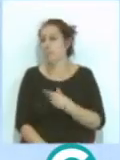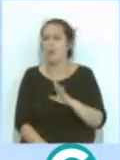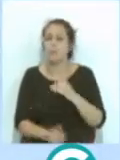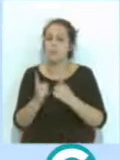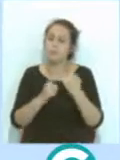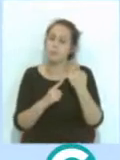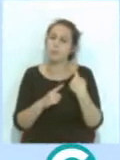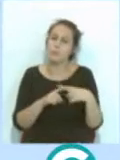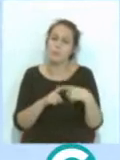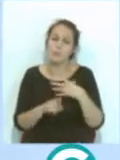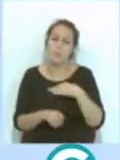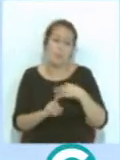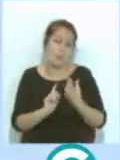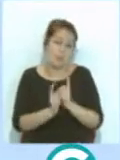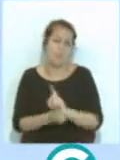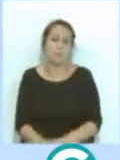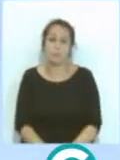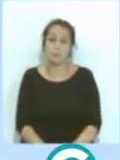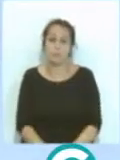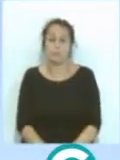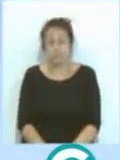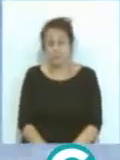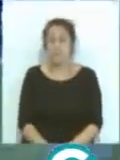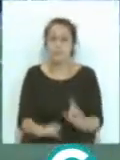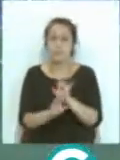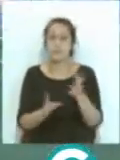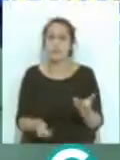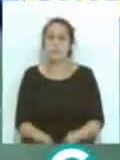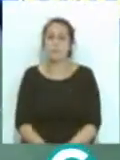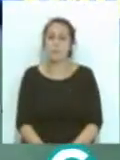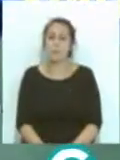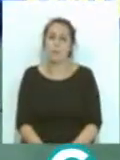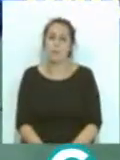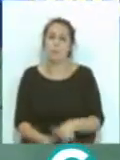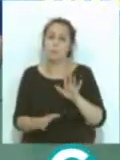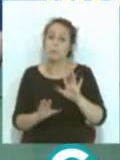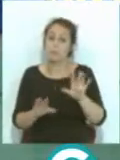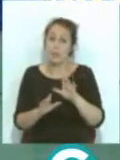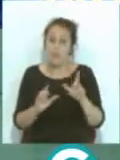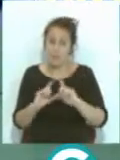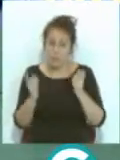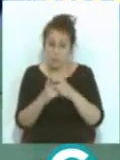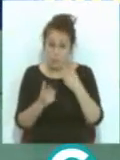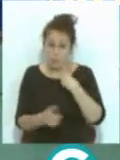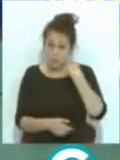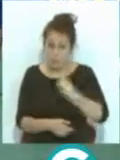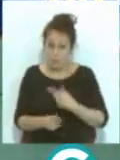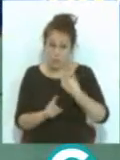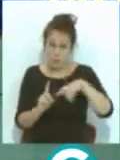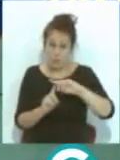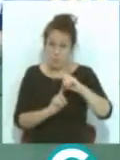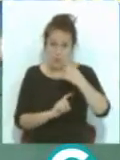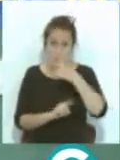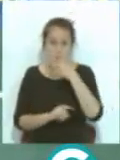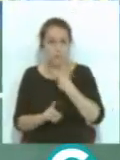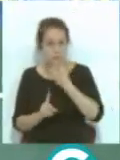cositas sí que pueden variar. Claro, indiscutible que aunque te enfrente al mismo equipo de la primera vuelta, porque en la